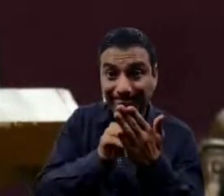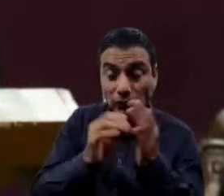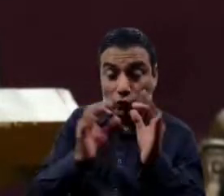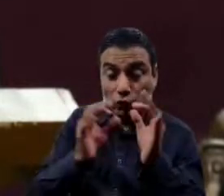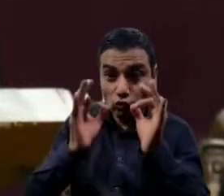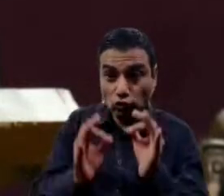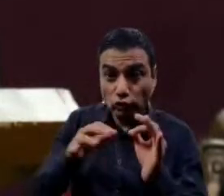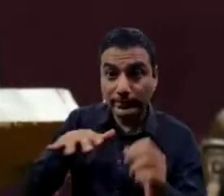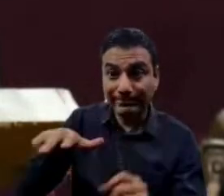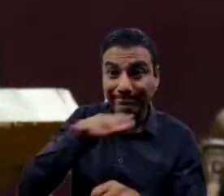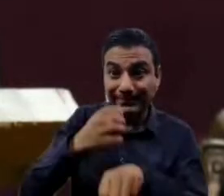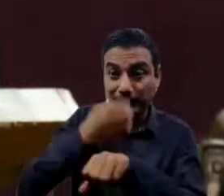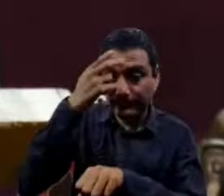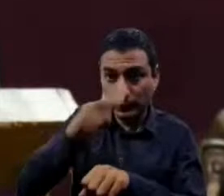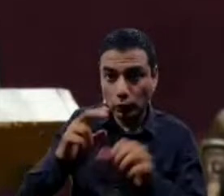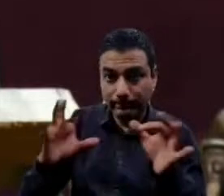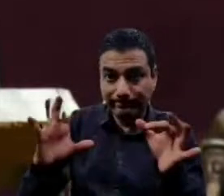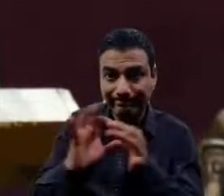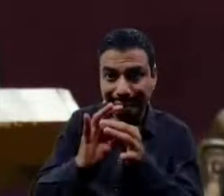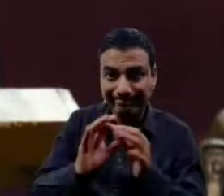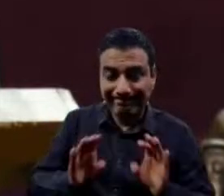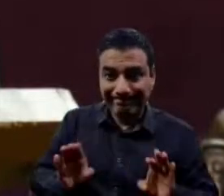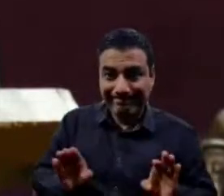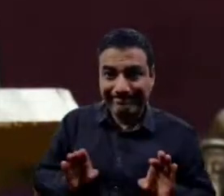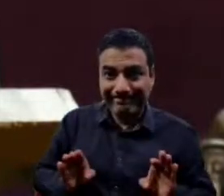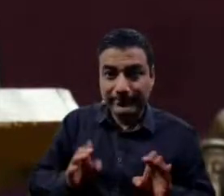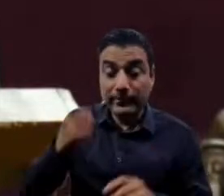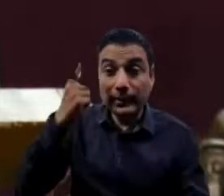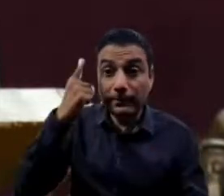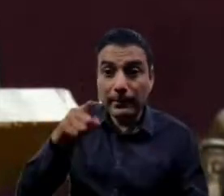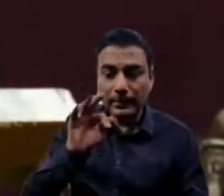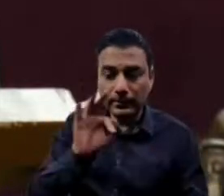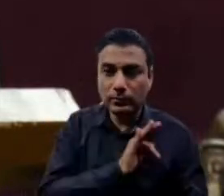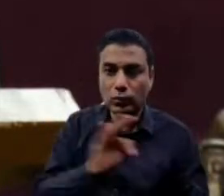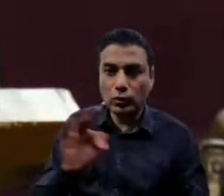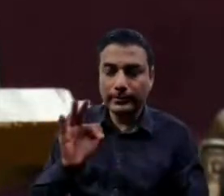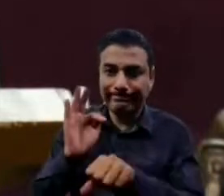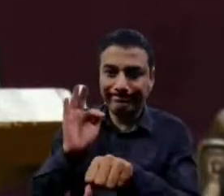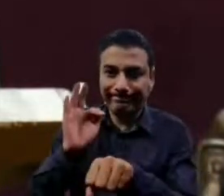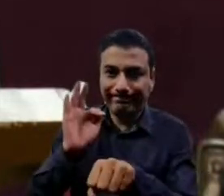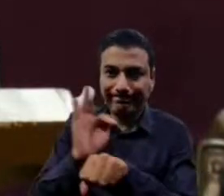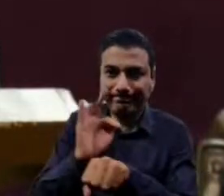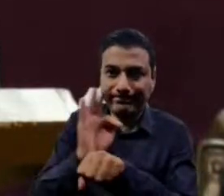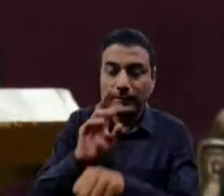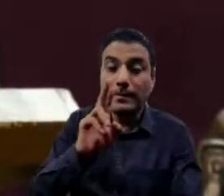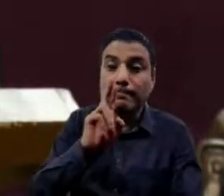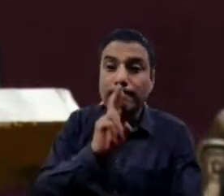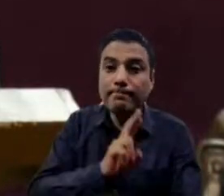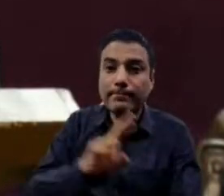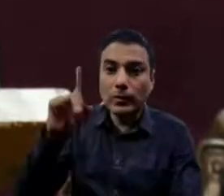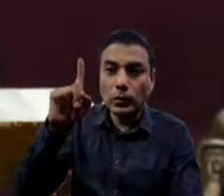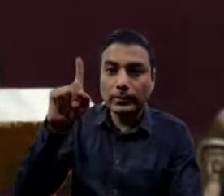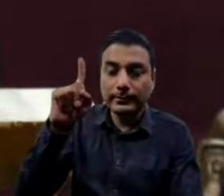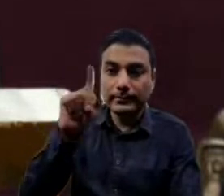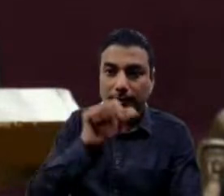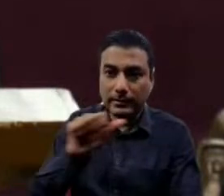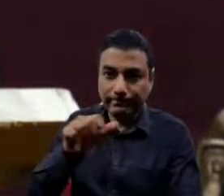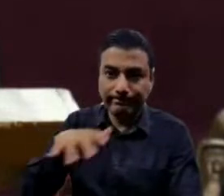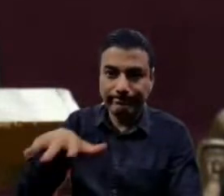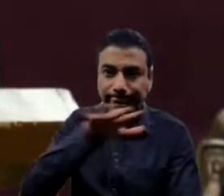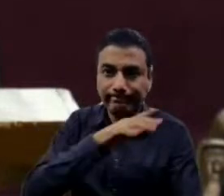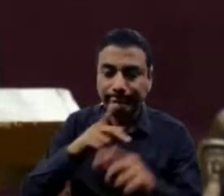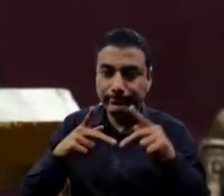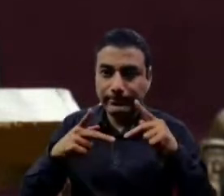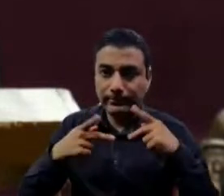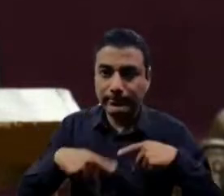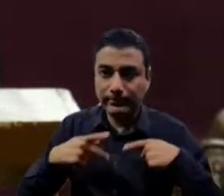manera progresiva, para así dar una mayor protección normativa y constitucional que permita generar las condiciones que